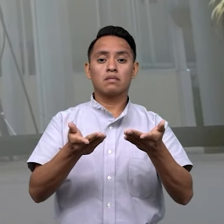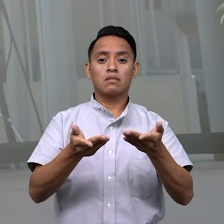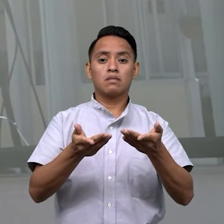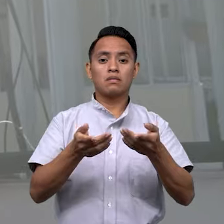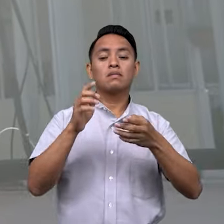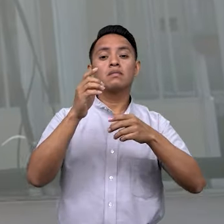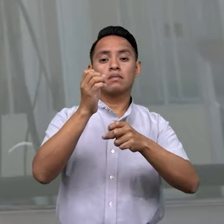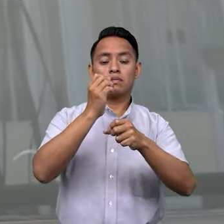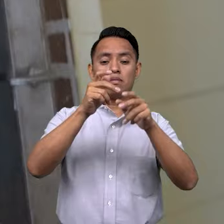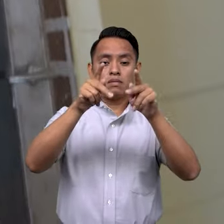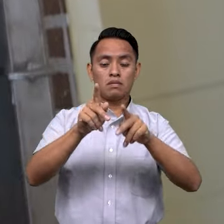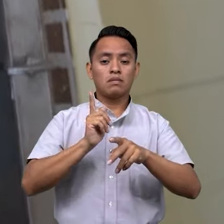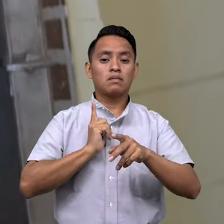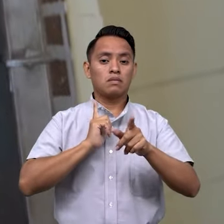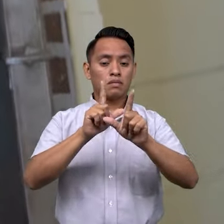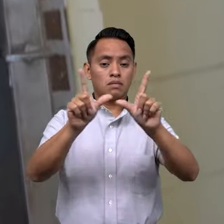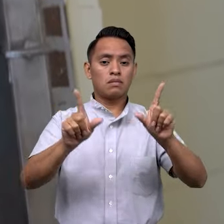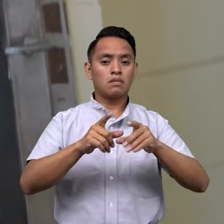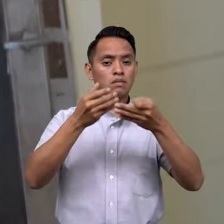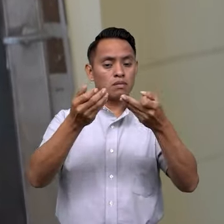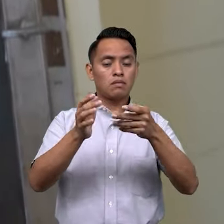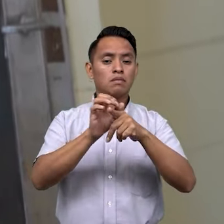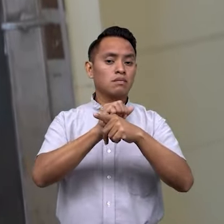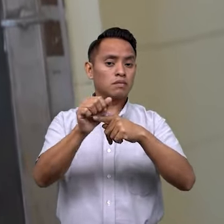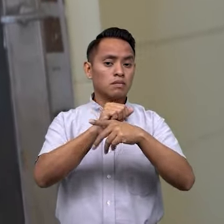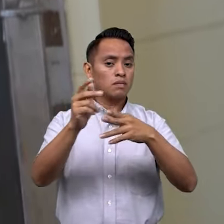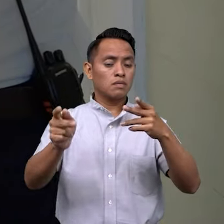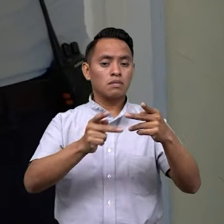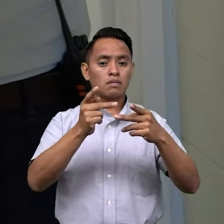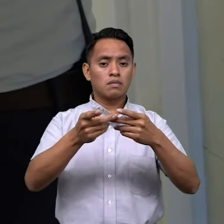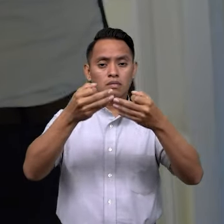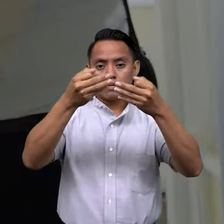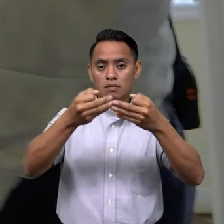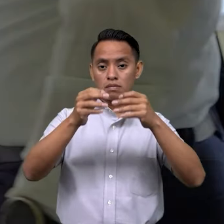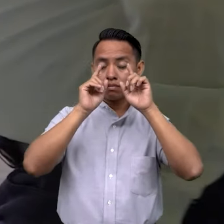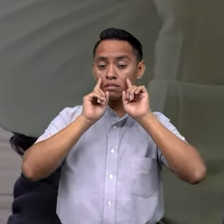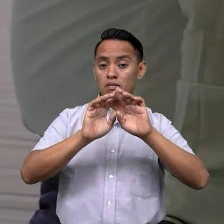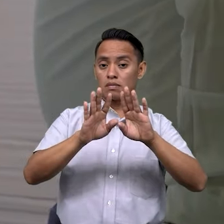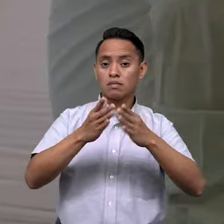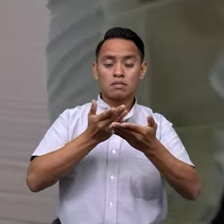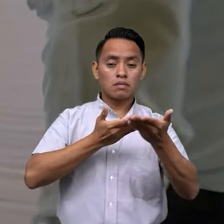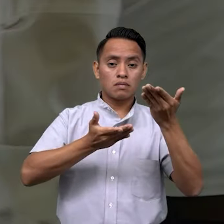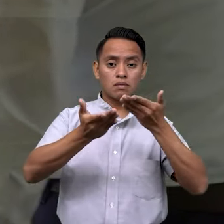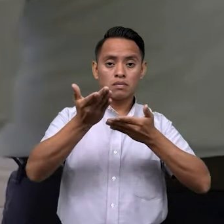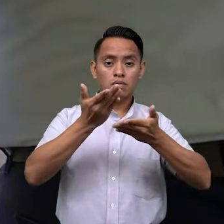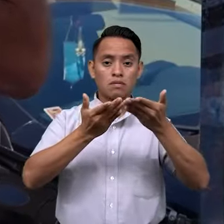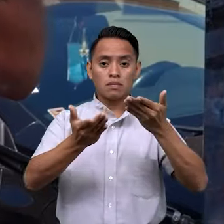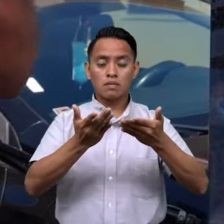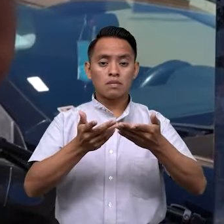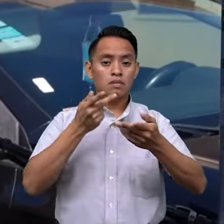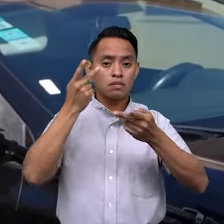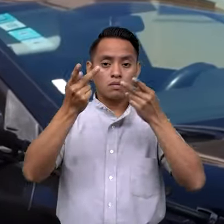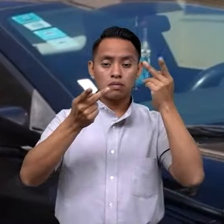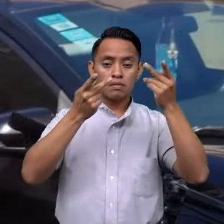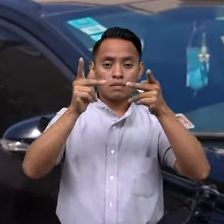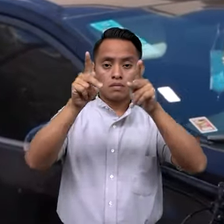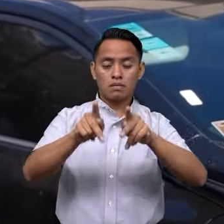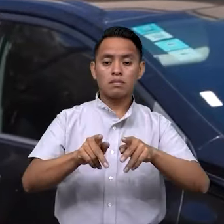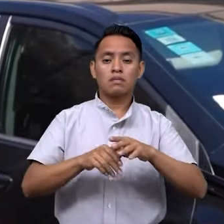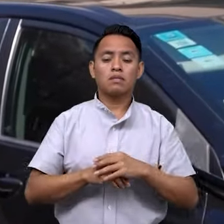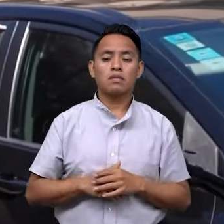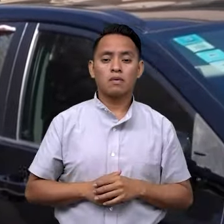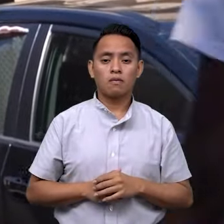de servicios, adoptar buenas prácticas garantiza seguridad y confianza de sus visitantes.